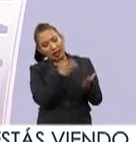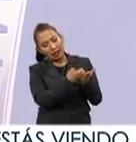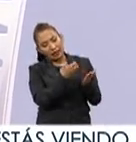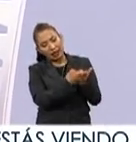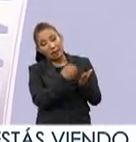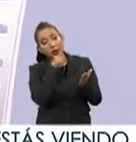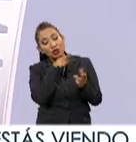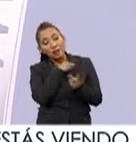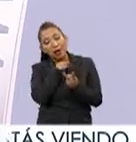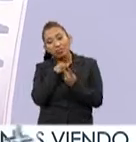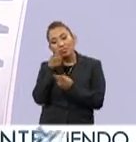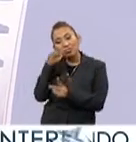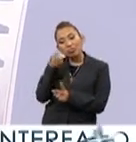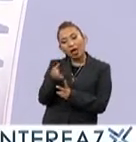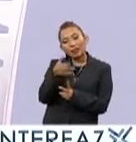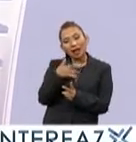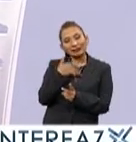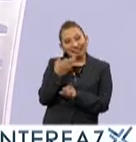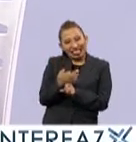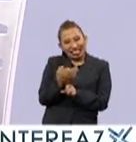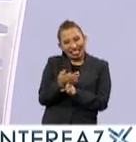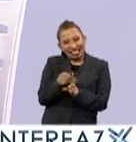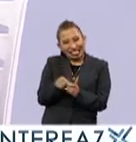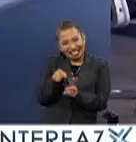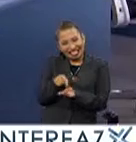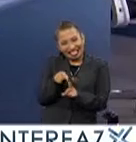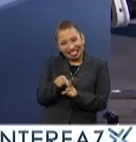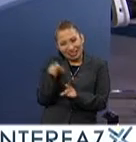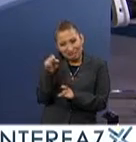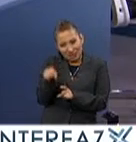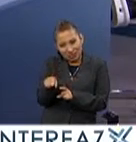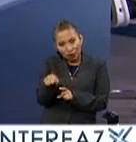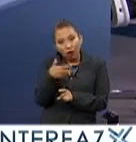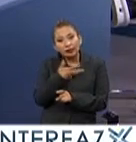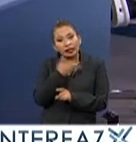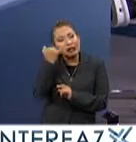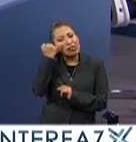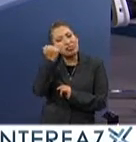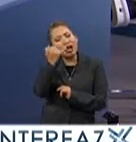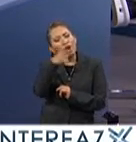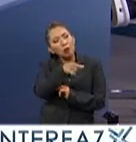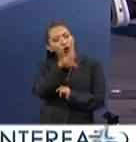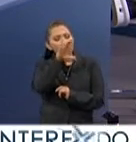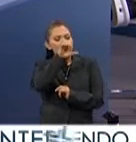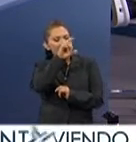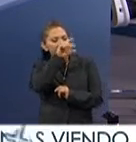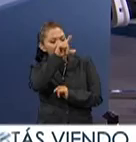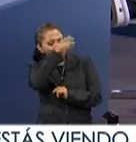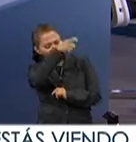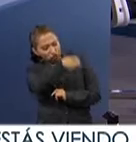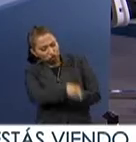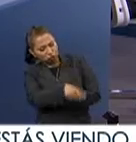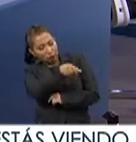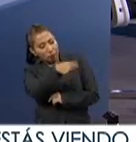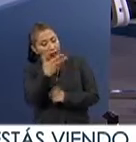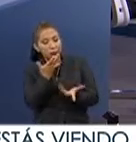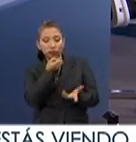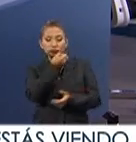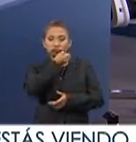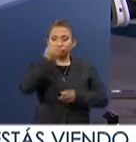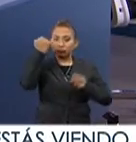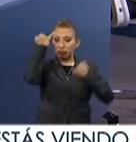pero también el sentido del humor, que es parte de... Tenemos la idea de un Carlos que tenía